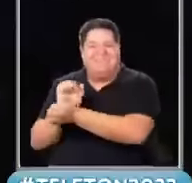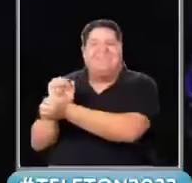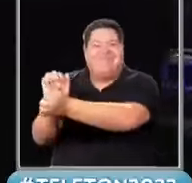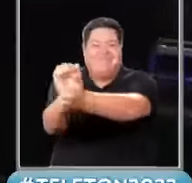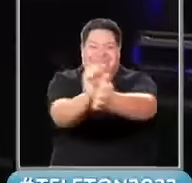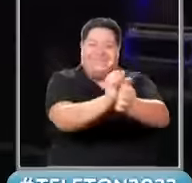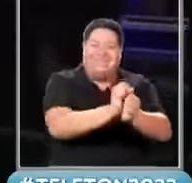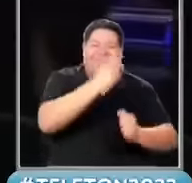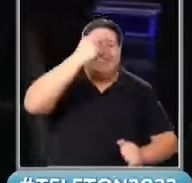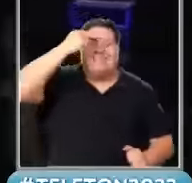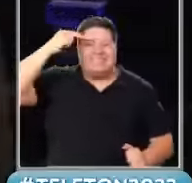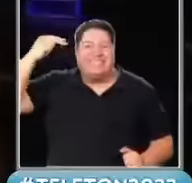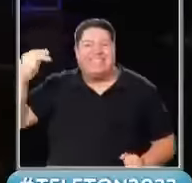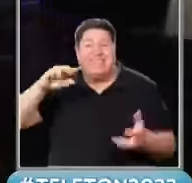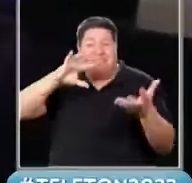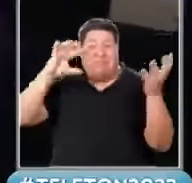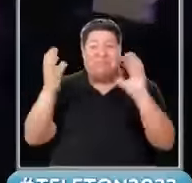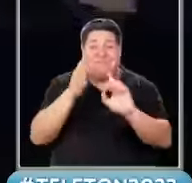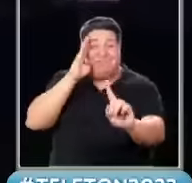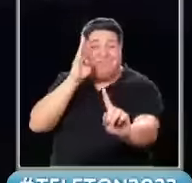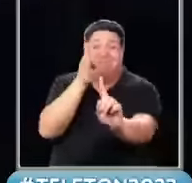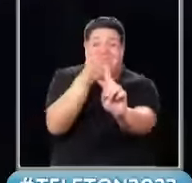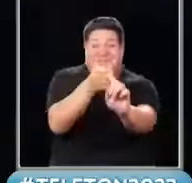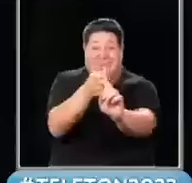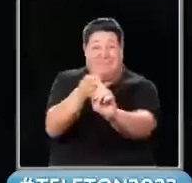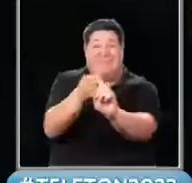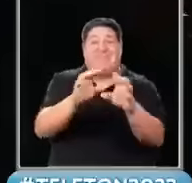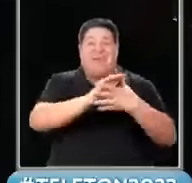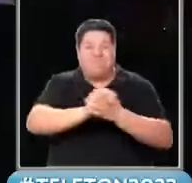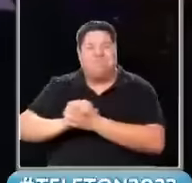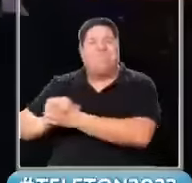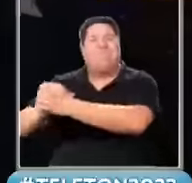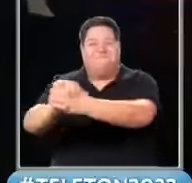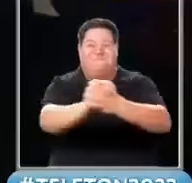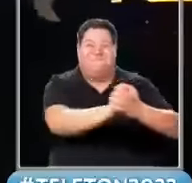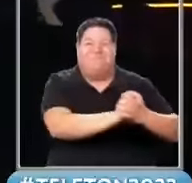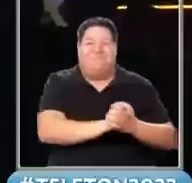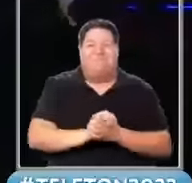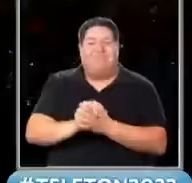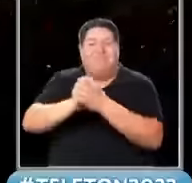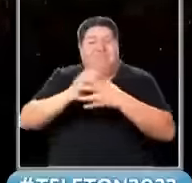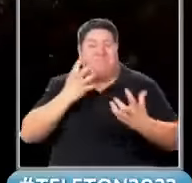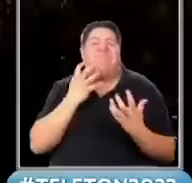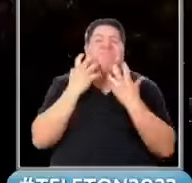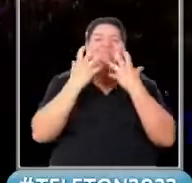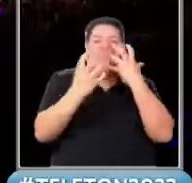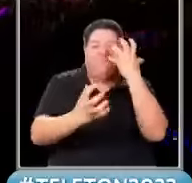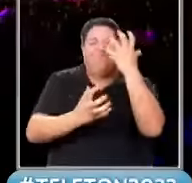A soñar para hacer el mundo que queremos de la mano es real.